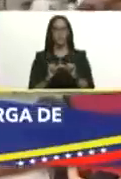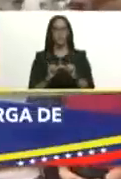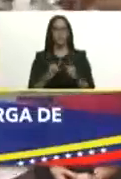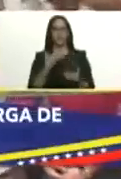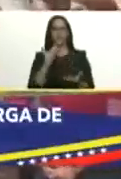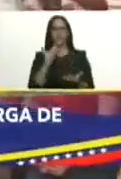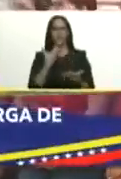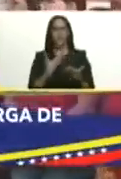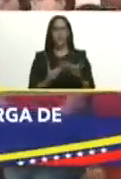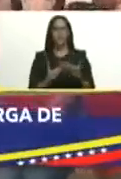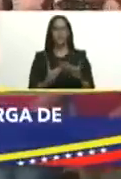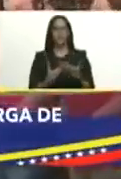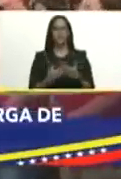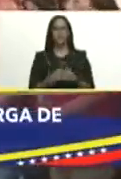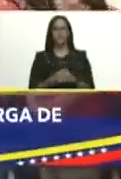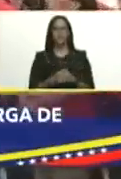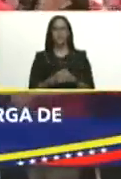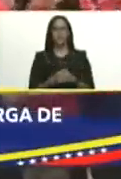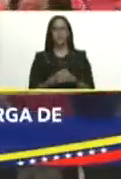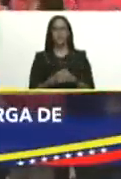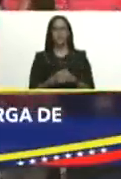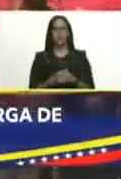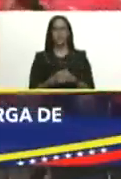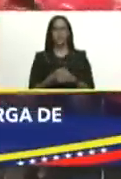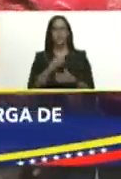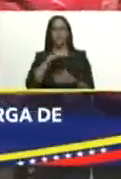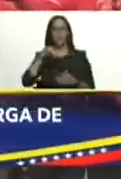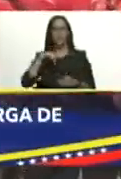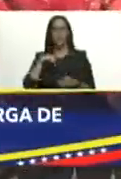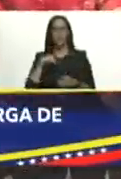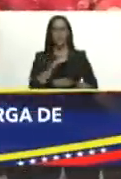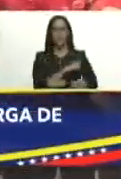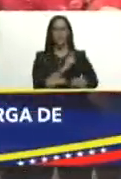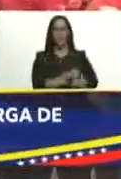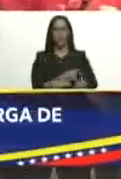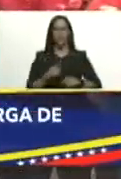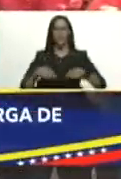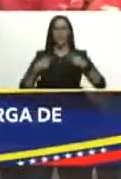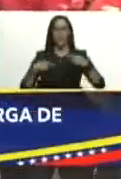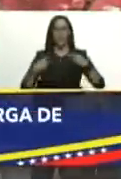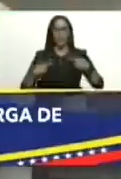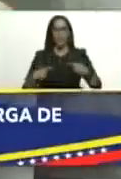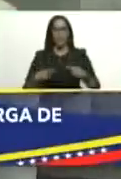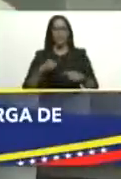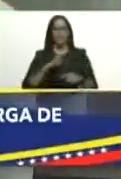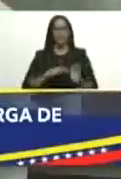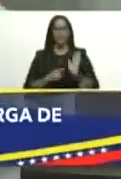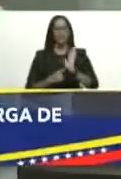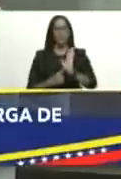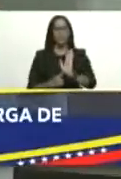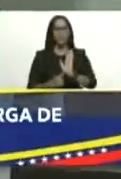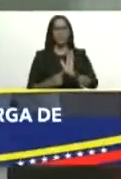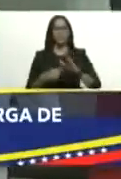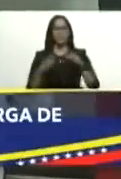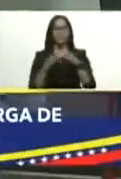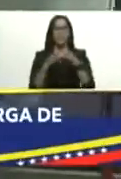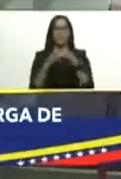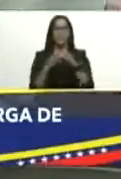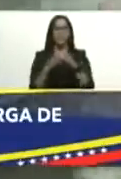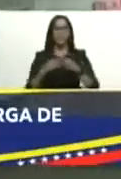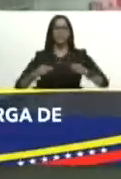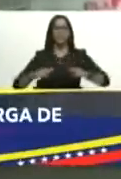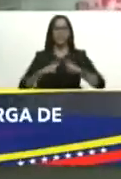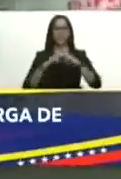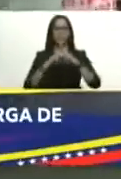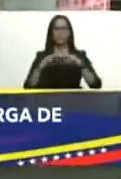gracias al consejo, a nuestro poder popular que está representado por los compañeros que nos encontramos